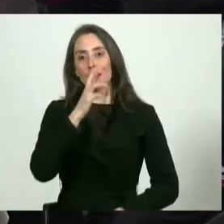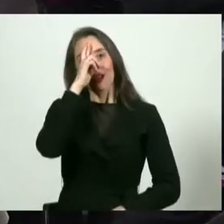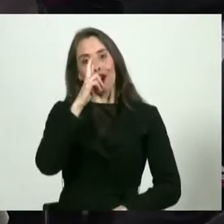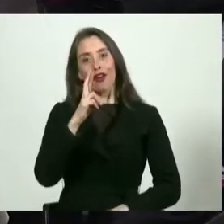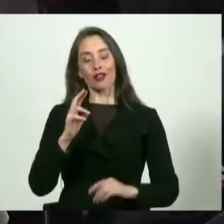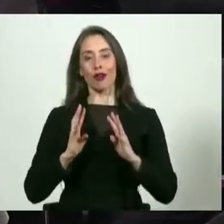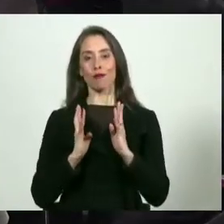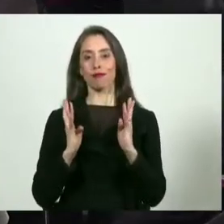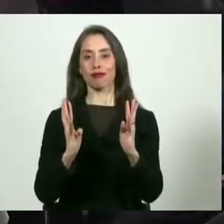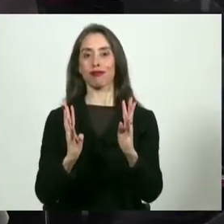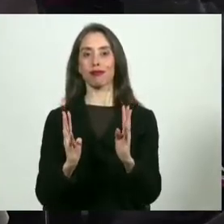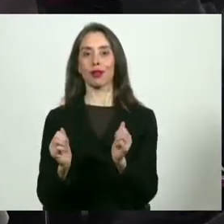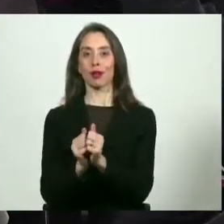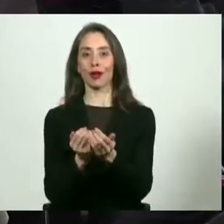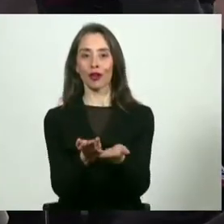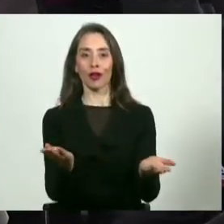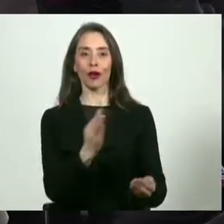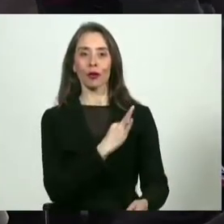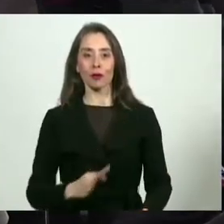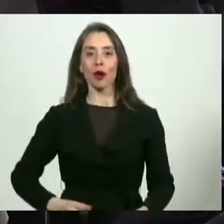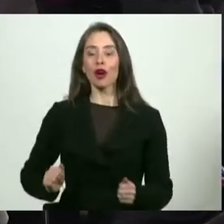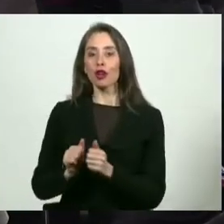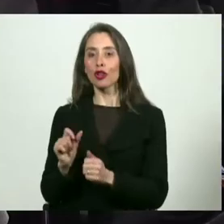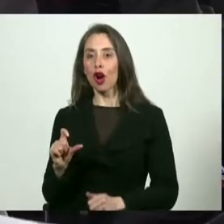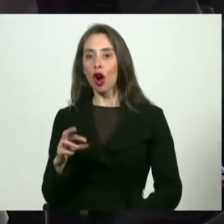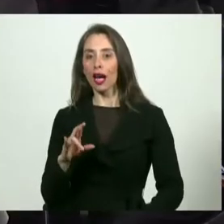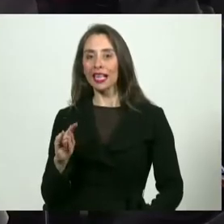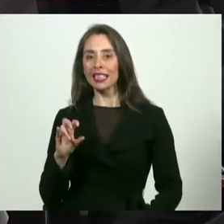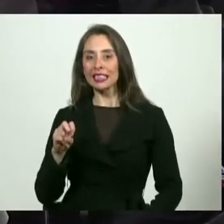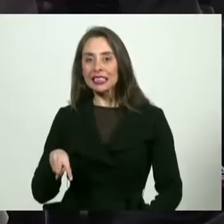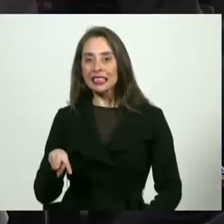esta mesa con parlamentarios y con Cristian.